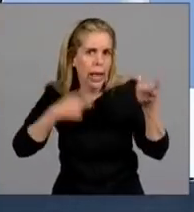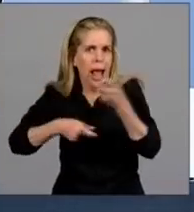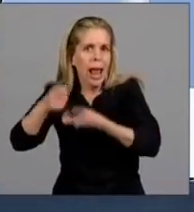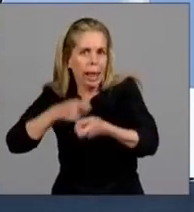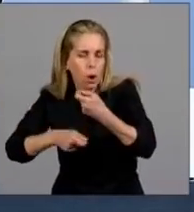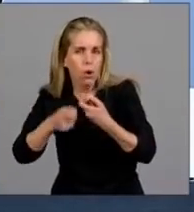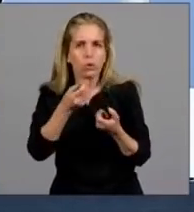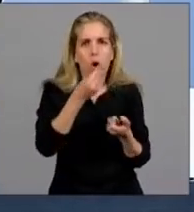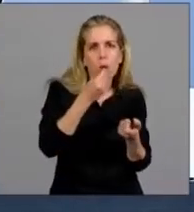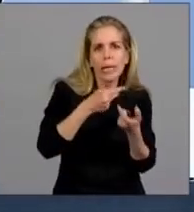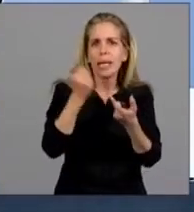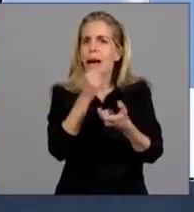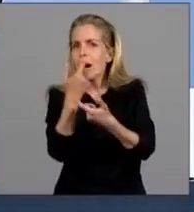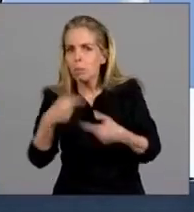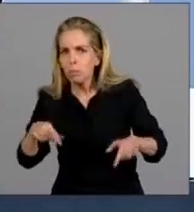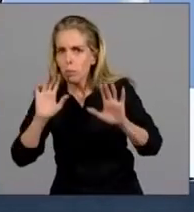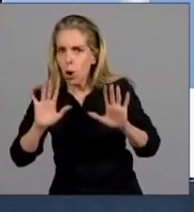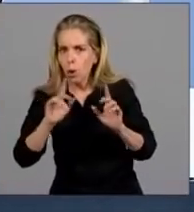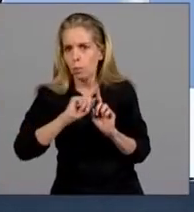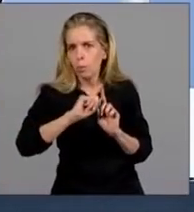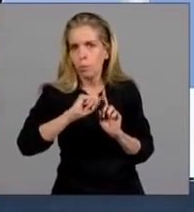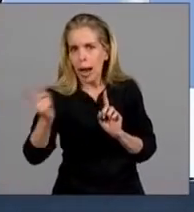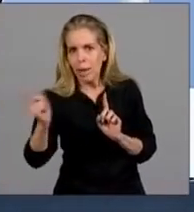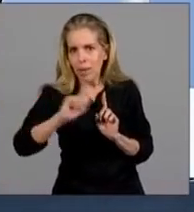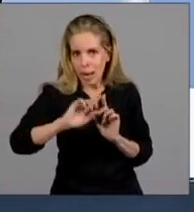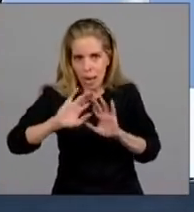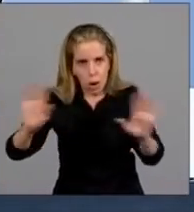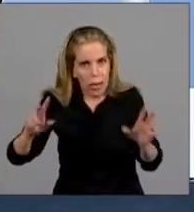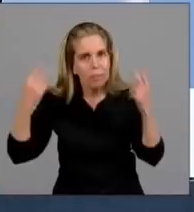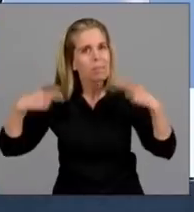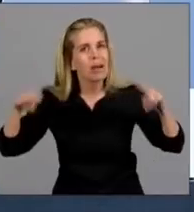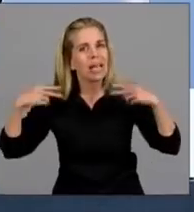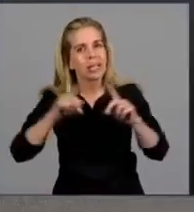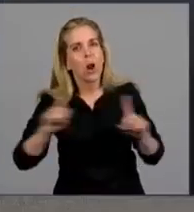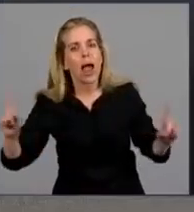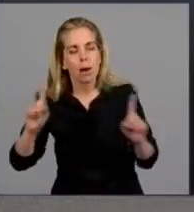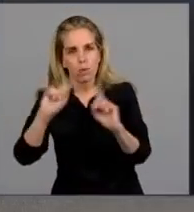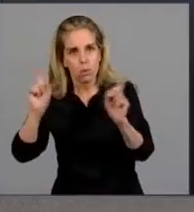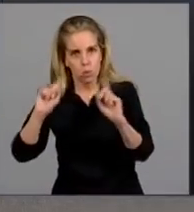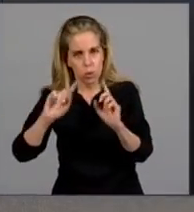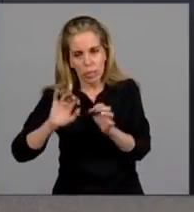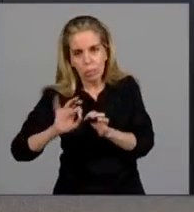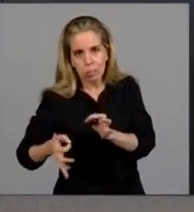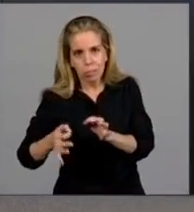hay. Es decir, son salidas con un fin específico y de proximidad.